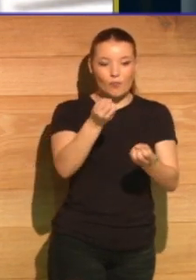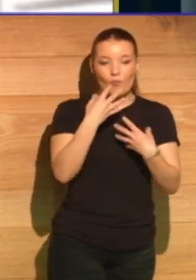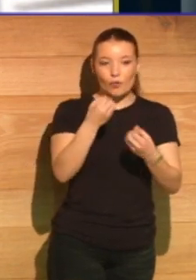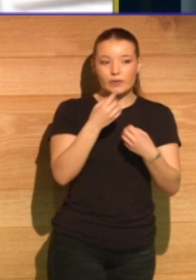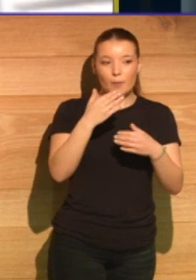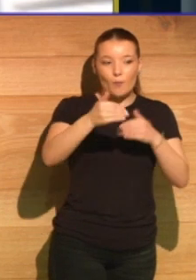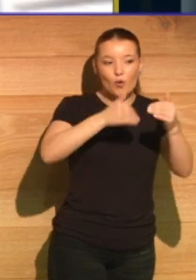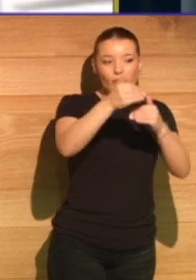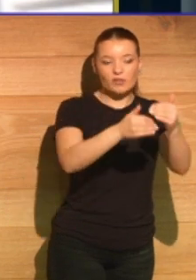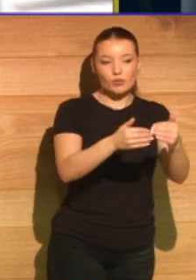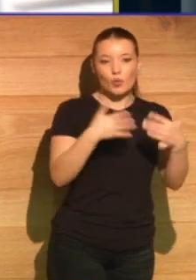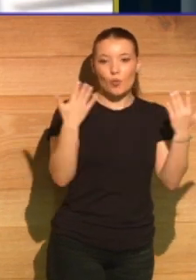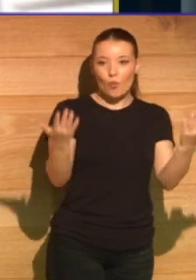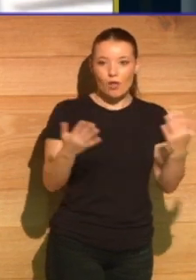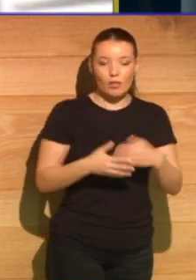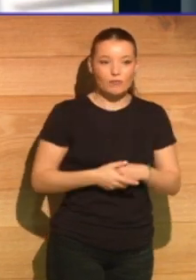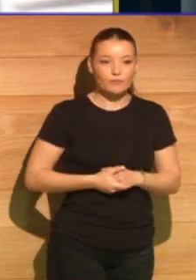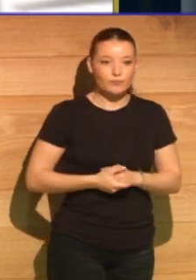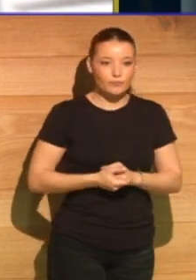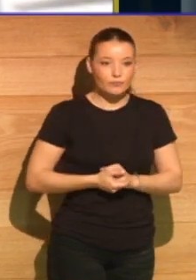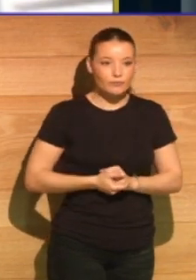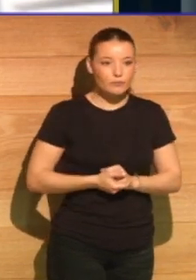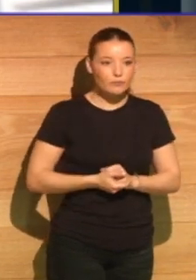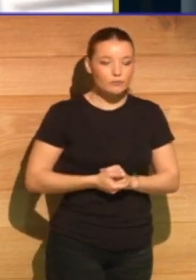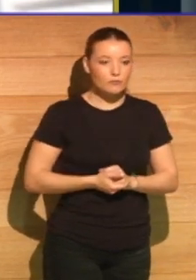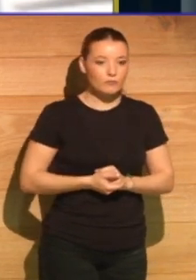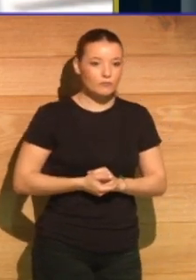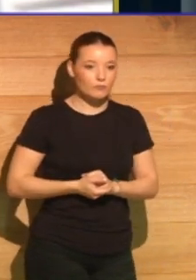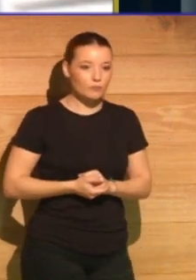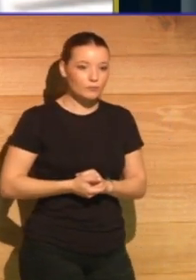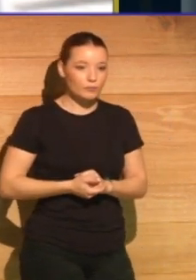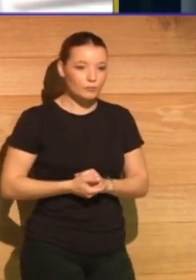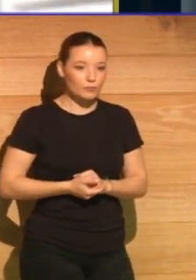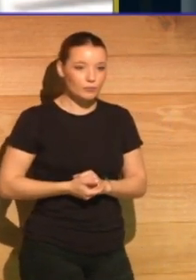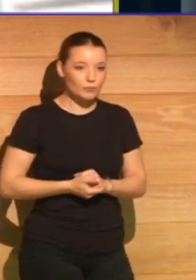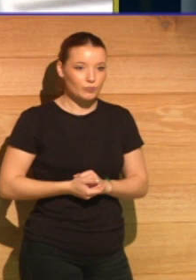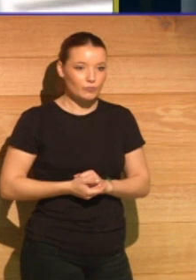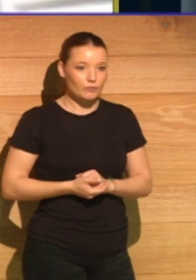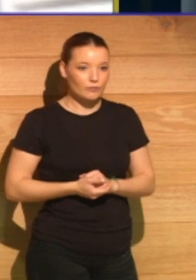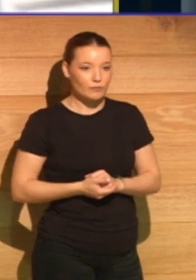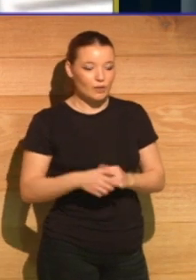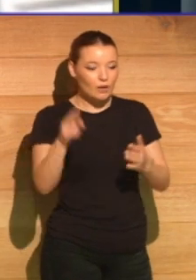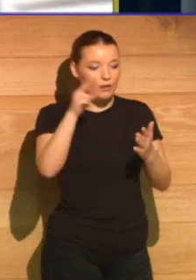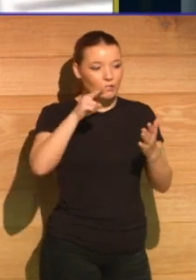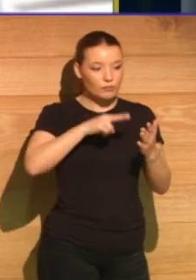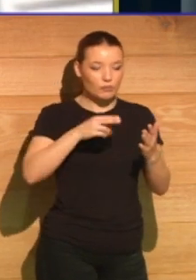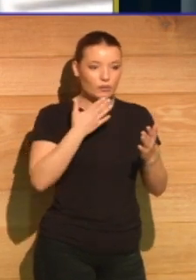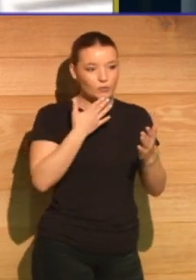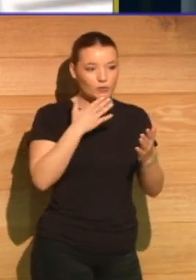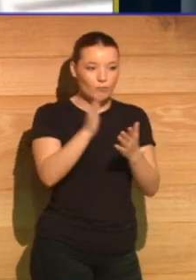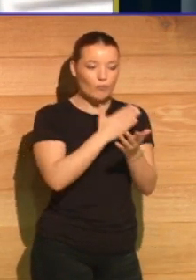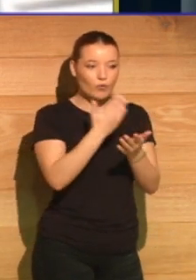sido tu lectura como poeta, qué te ha parecido y demás.